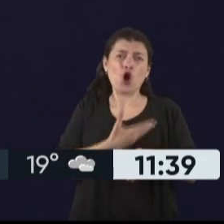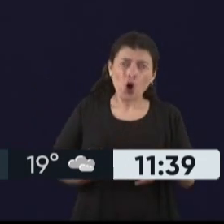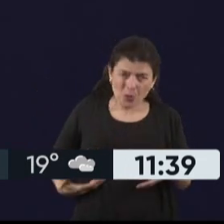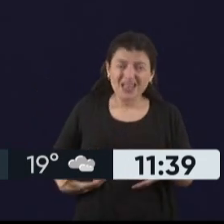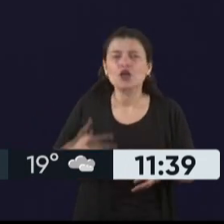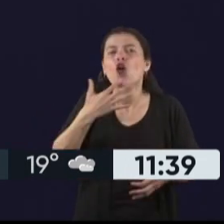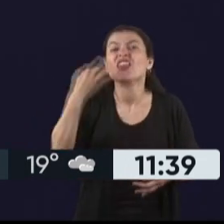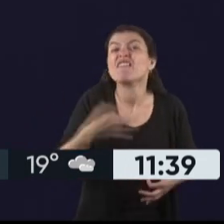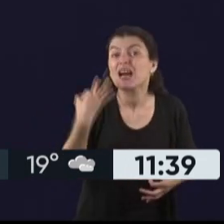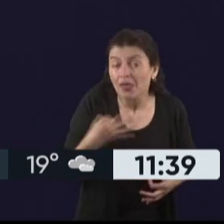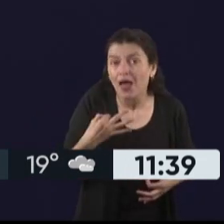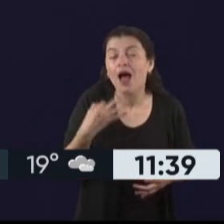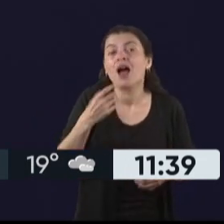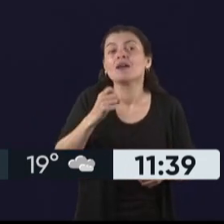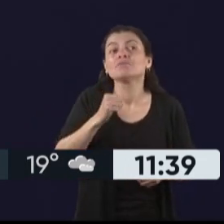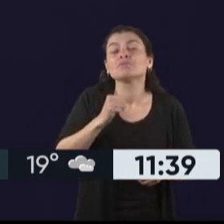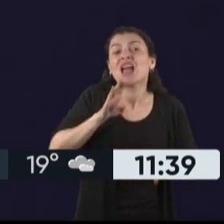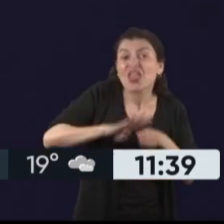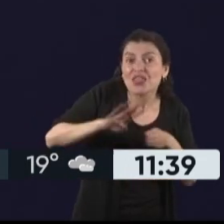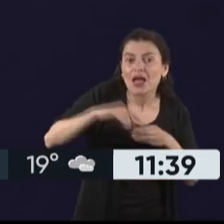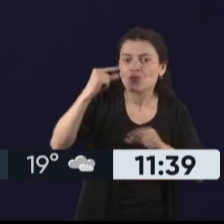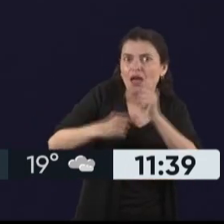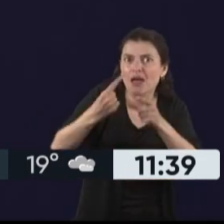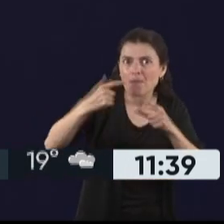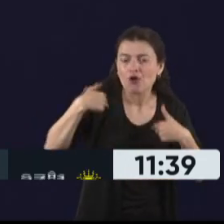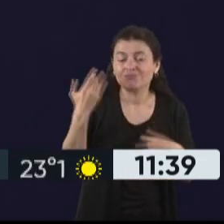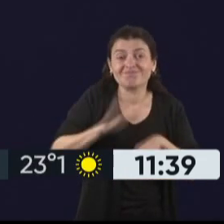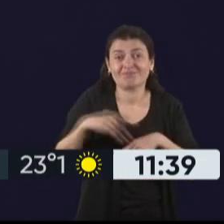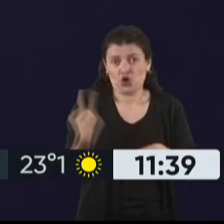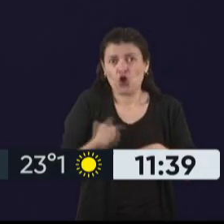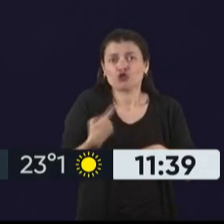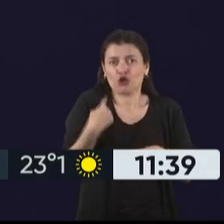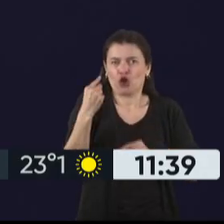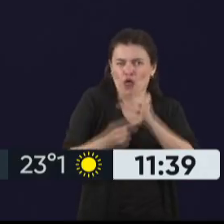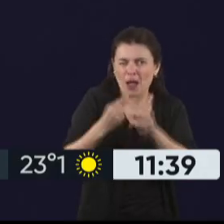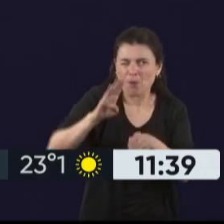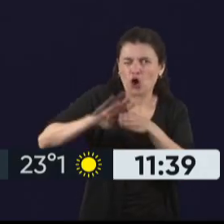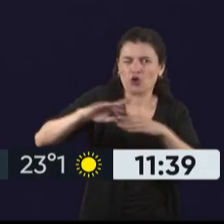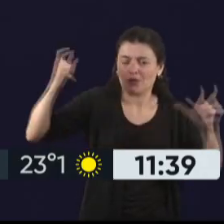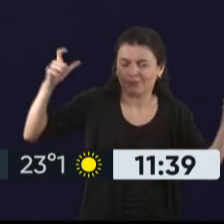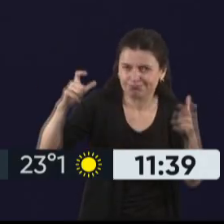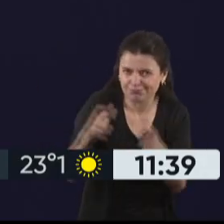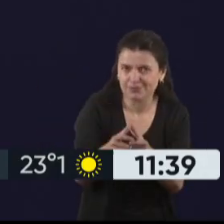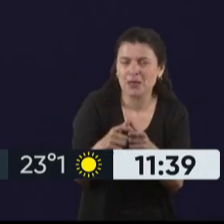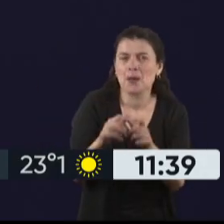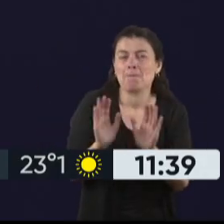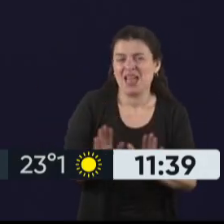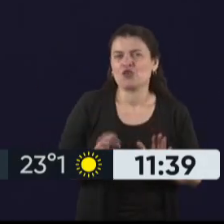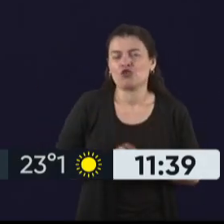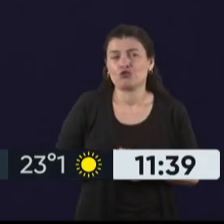deuda consolidada, nos acusa de que endeudamos a los argentinos y somos los únicos que los